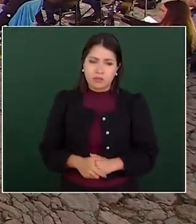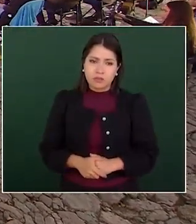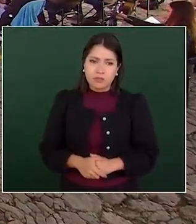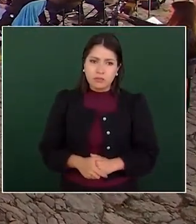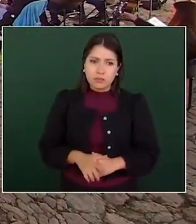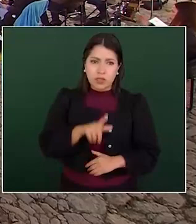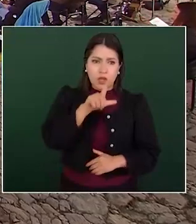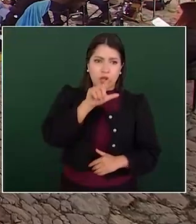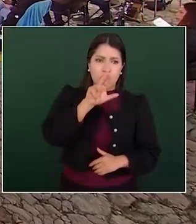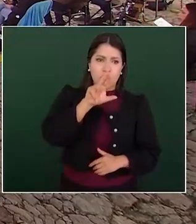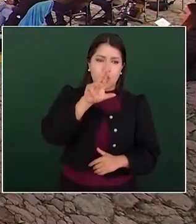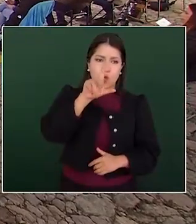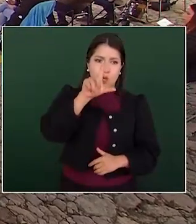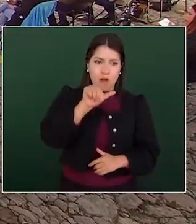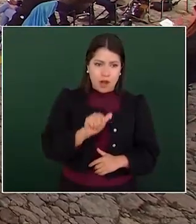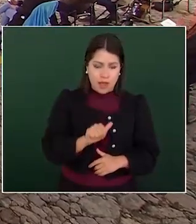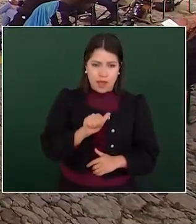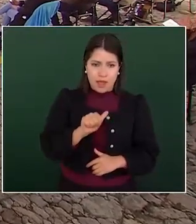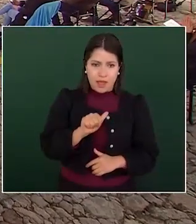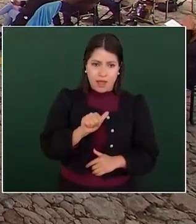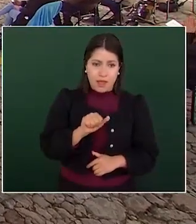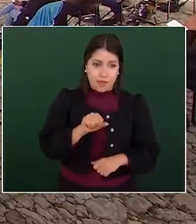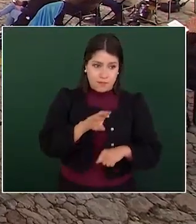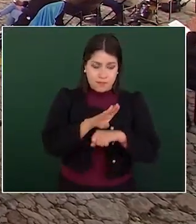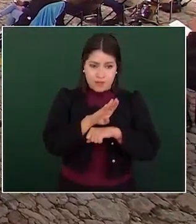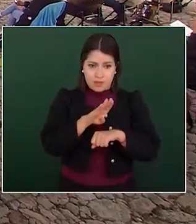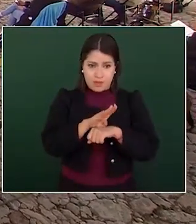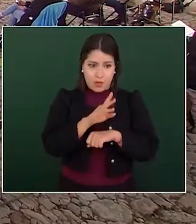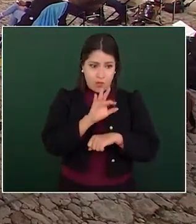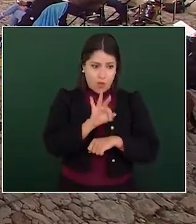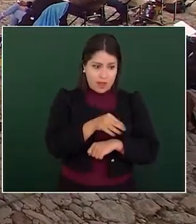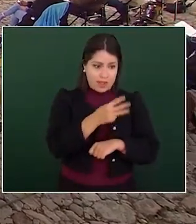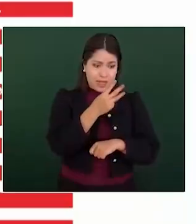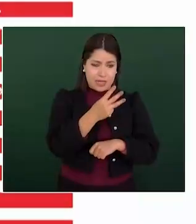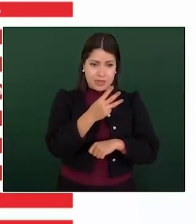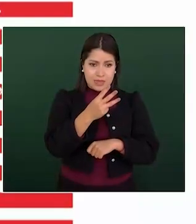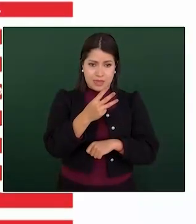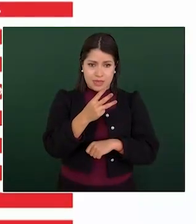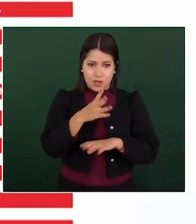Lula, Brasil, 43, 49.